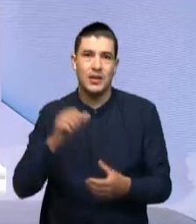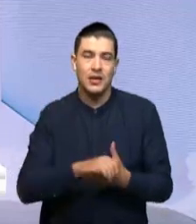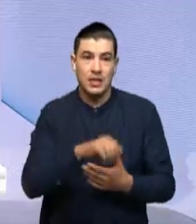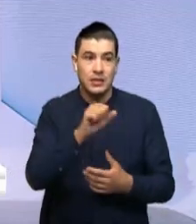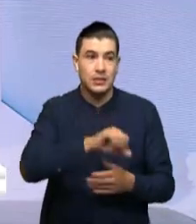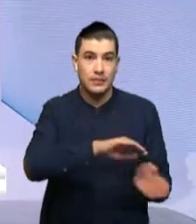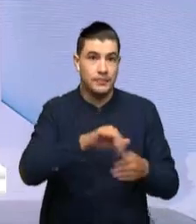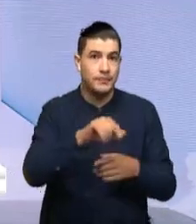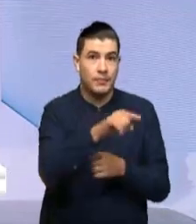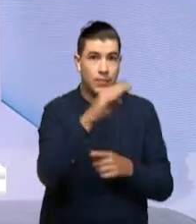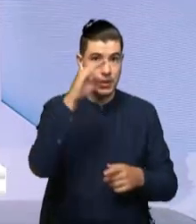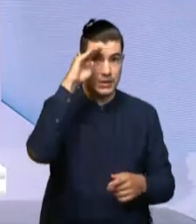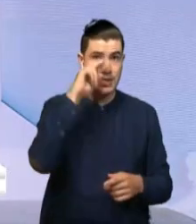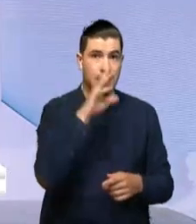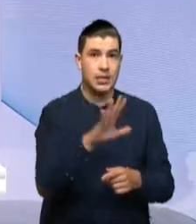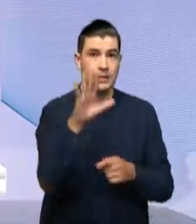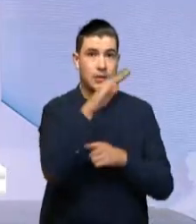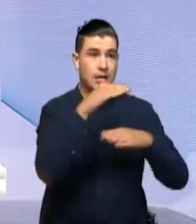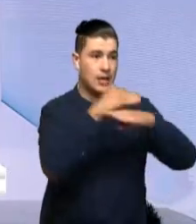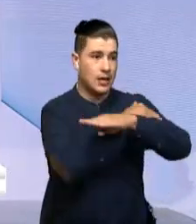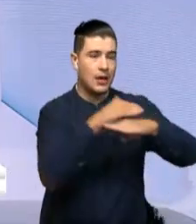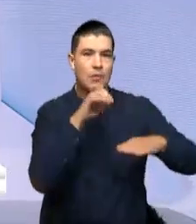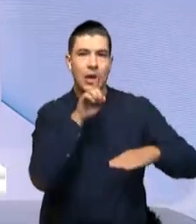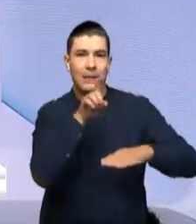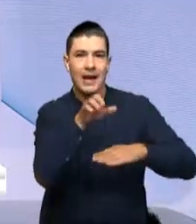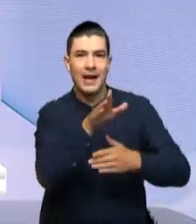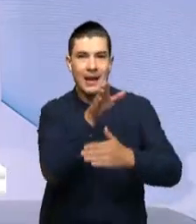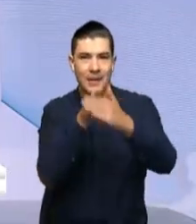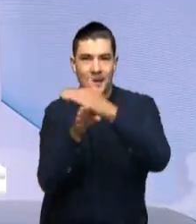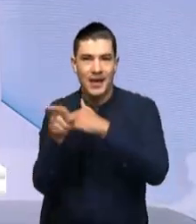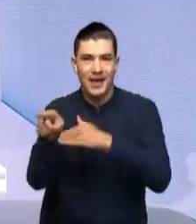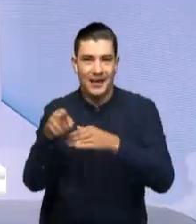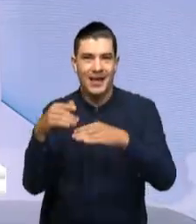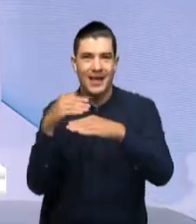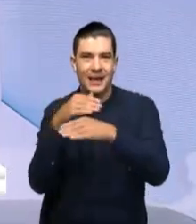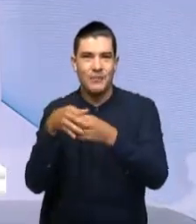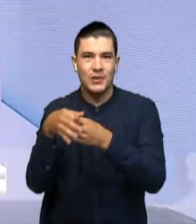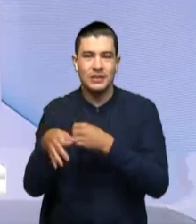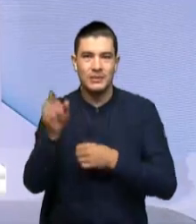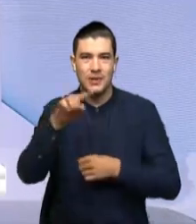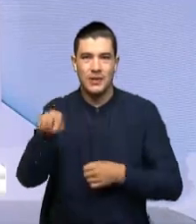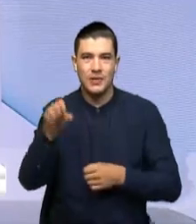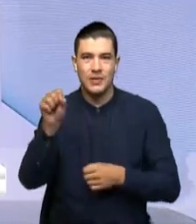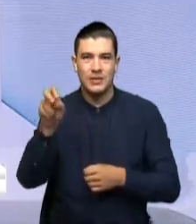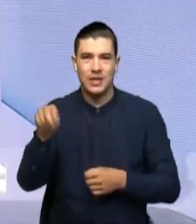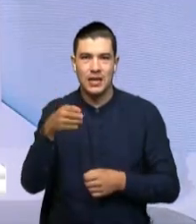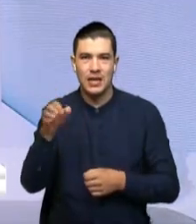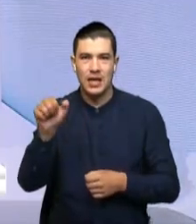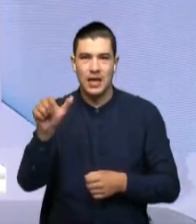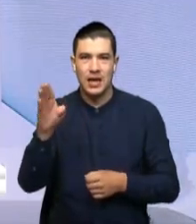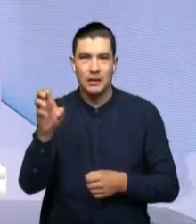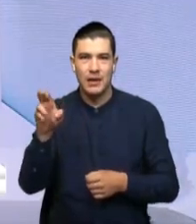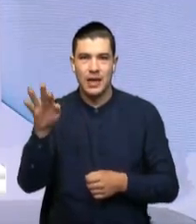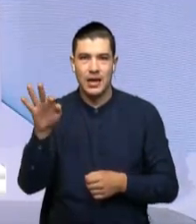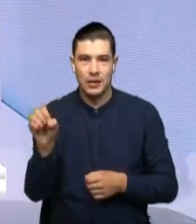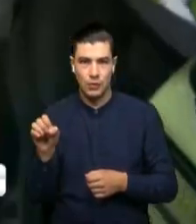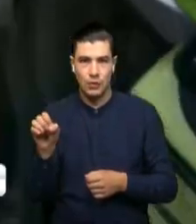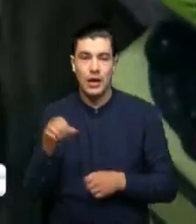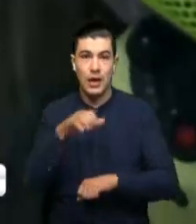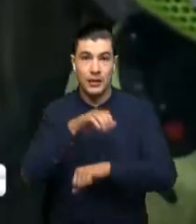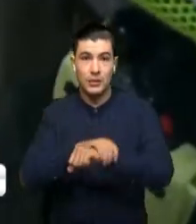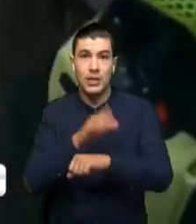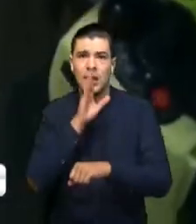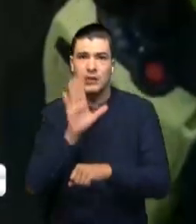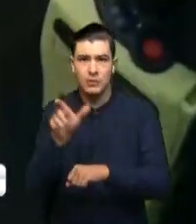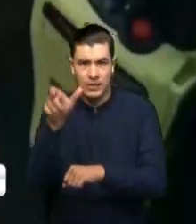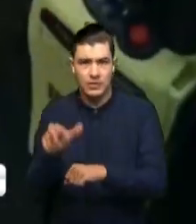la policía capturó sobre la vía bucaramanga san alberto a un hombre que sería integrante de la ln que opera en el norte de santander a